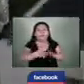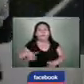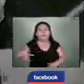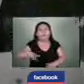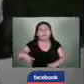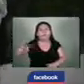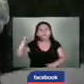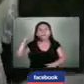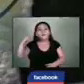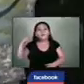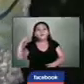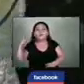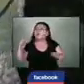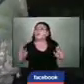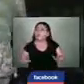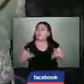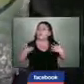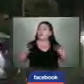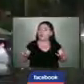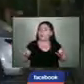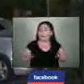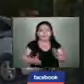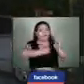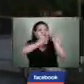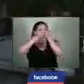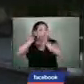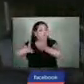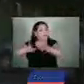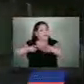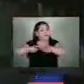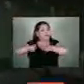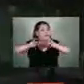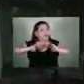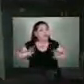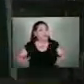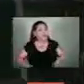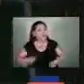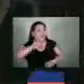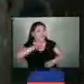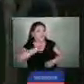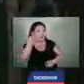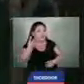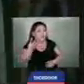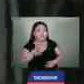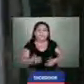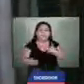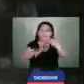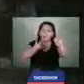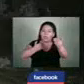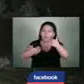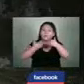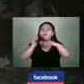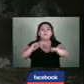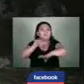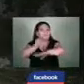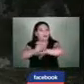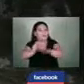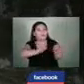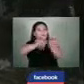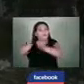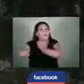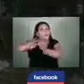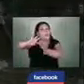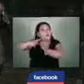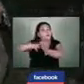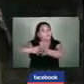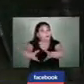Tecla. Esto como parte de la fase 4 del Plan Control Territorial. De acuerdo a las autoridades, con la implementación de esta fase se busca